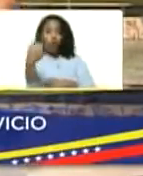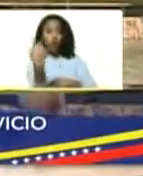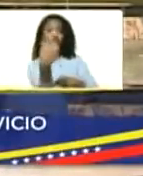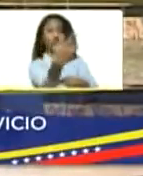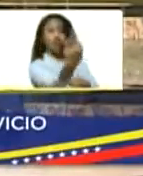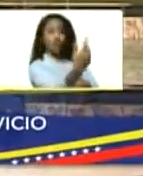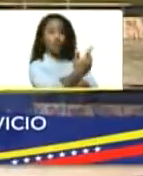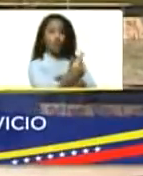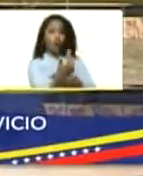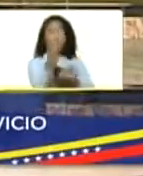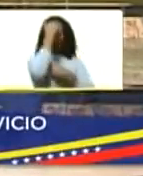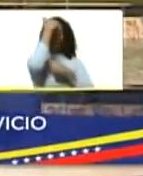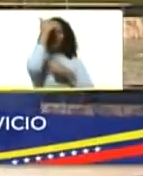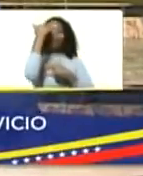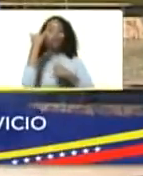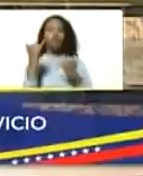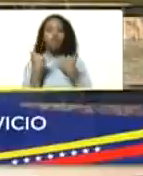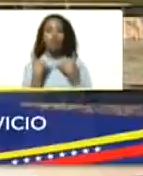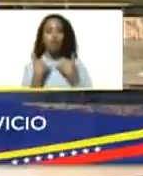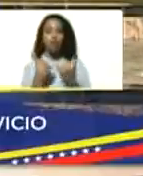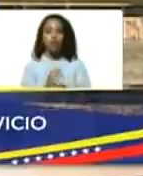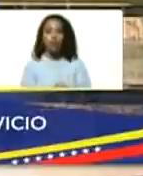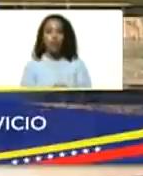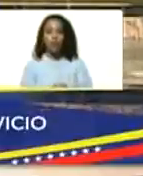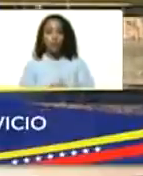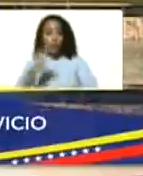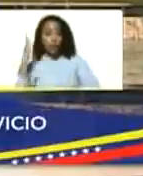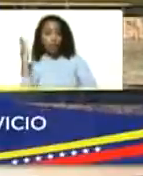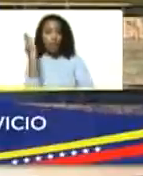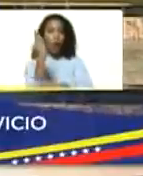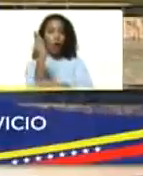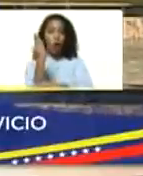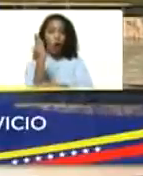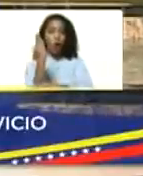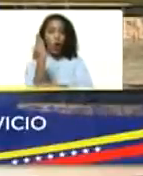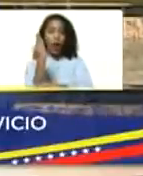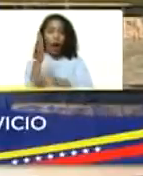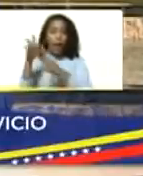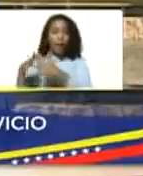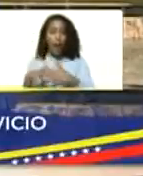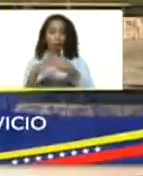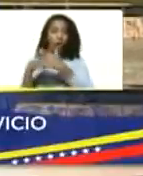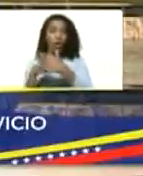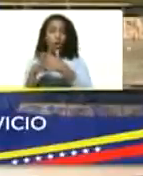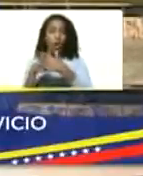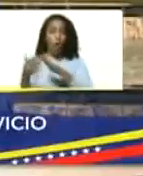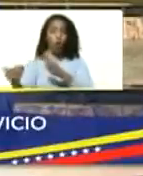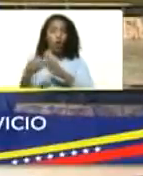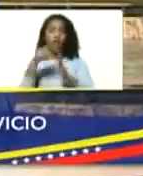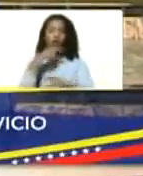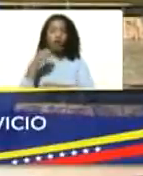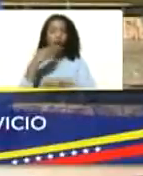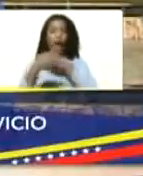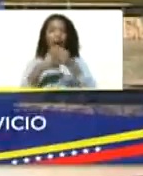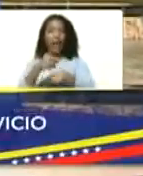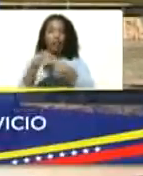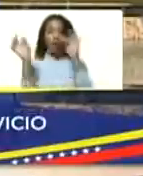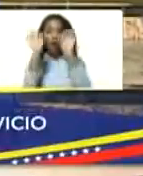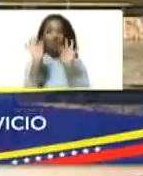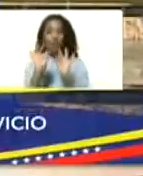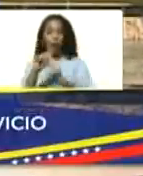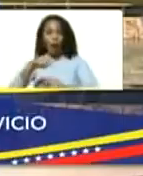le pega en la cabeza y las sanciones de eeuu de occidente contra rusia ha generado un efecto